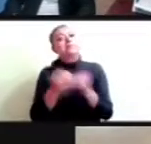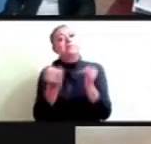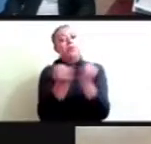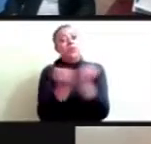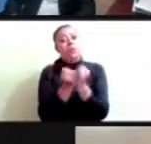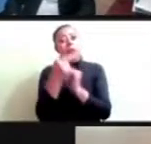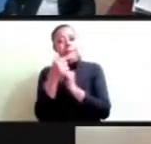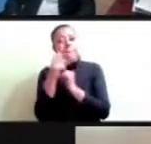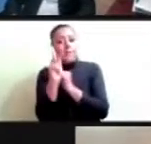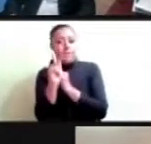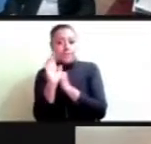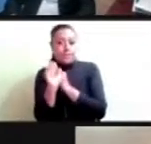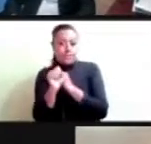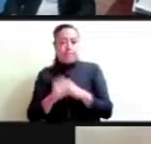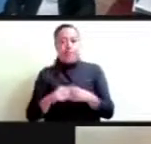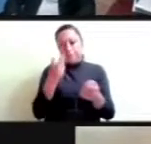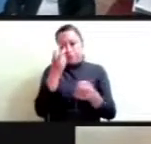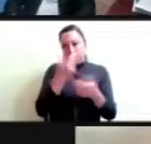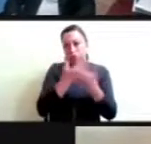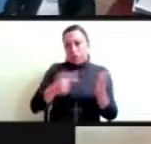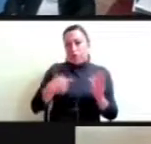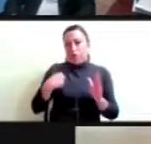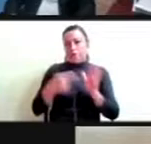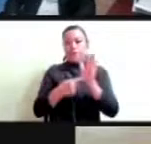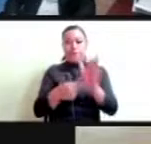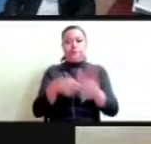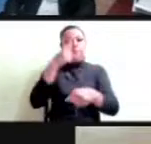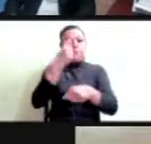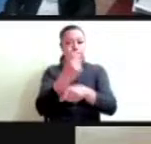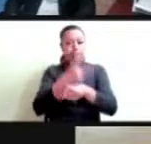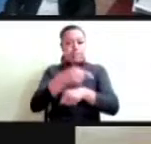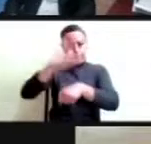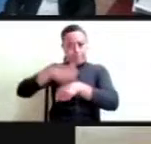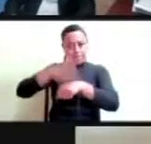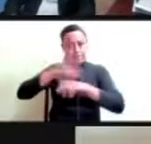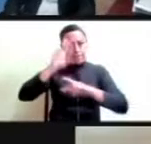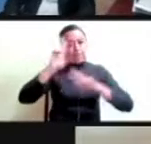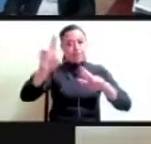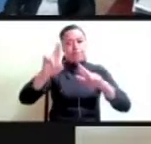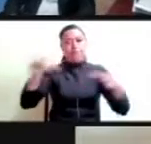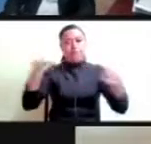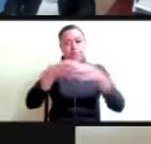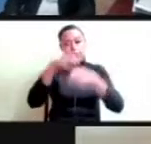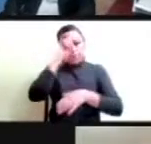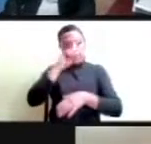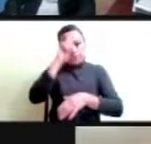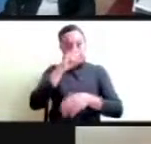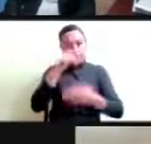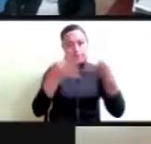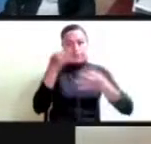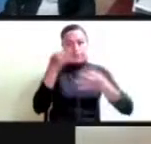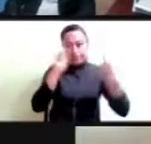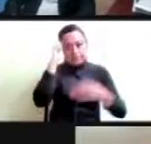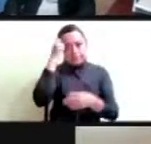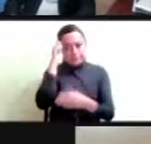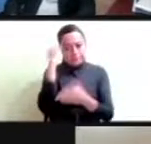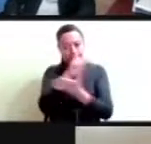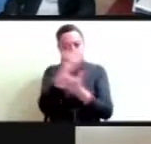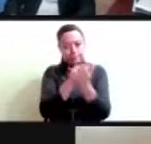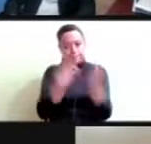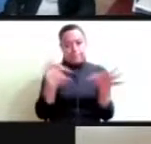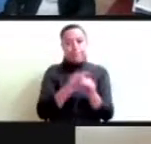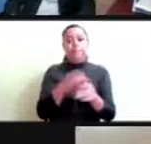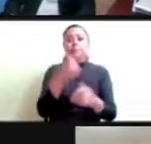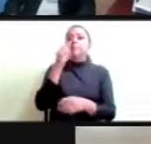siguiente. Primero, se exhorta de forma respetuosa a la Consejería Jurídica y de Servicios Legales, a la Secretaría de